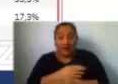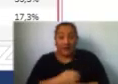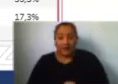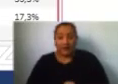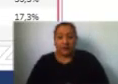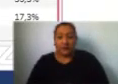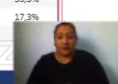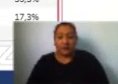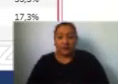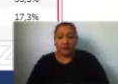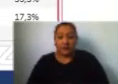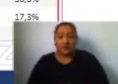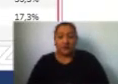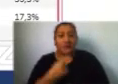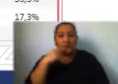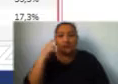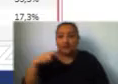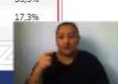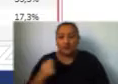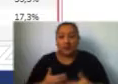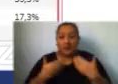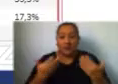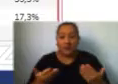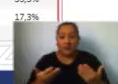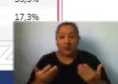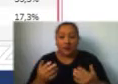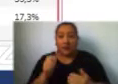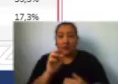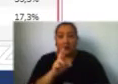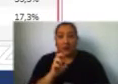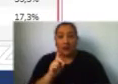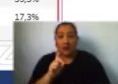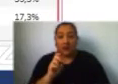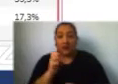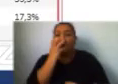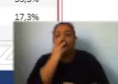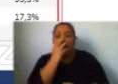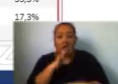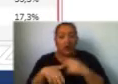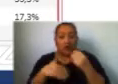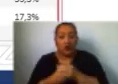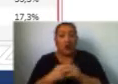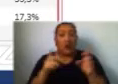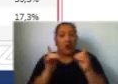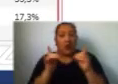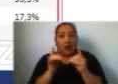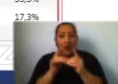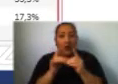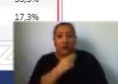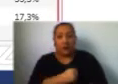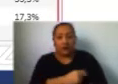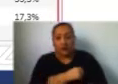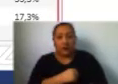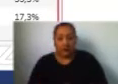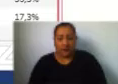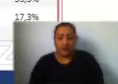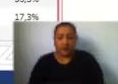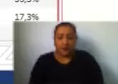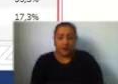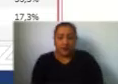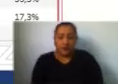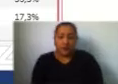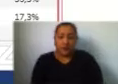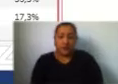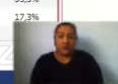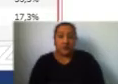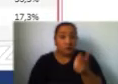se necesitaba justamente abastecer de una red de oxígeno a todas estas camas de hospitalización. Como ustedes ven, se